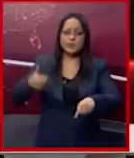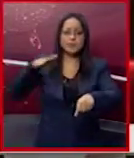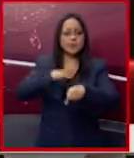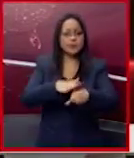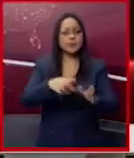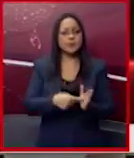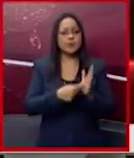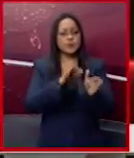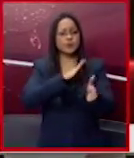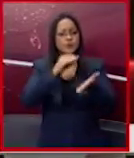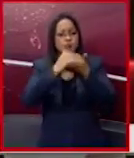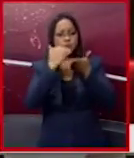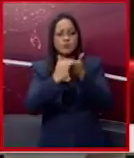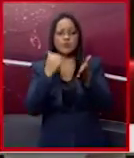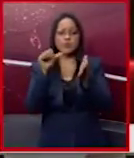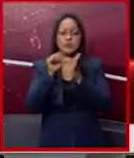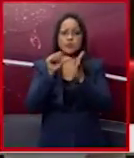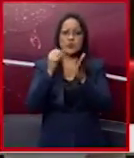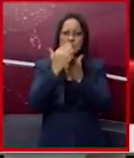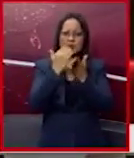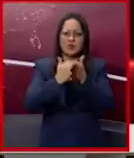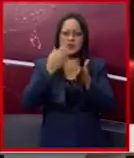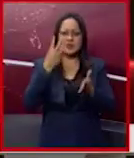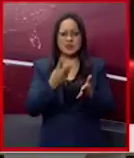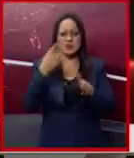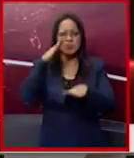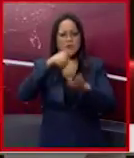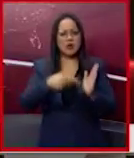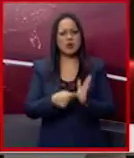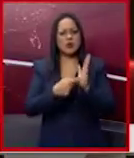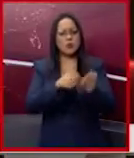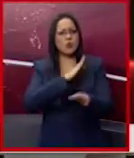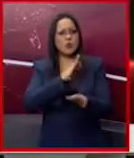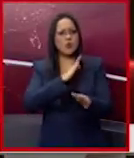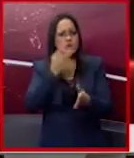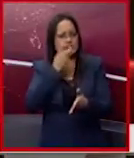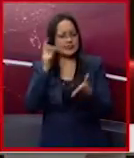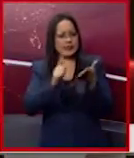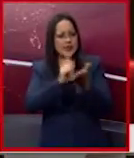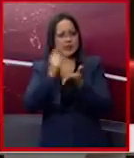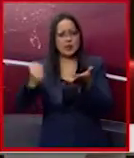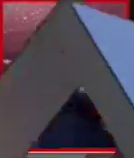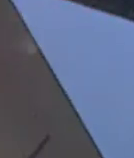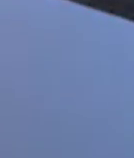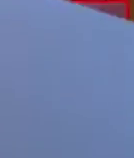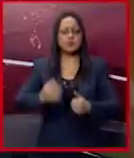establezca en su capítulo 3 autoridad competente para aplicar la presente ley.